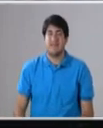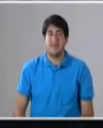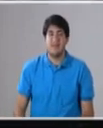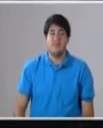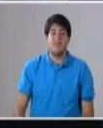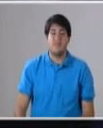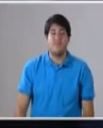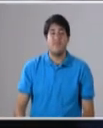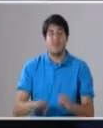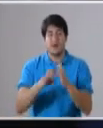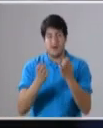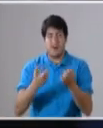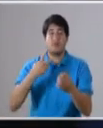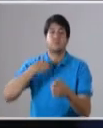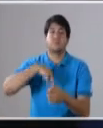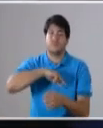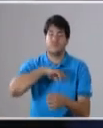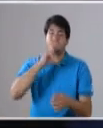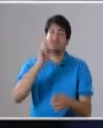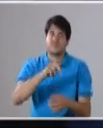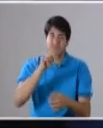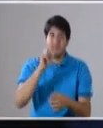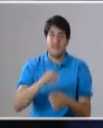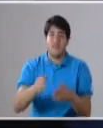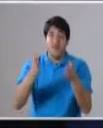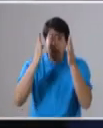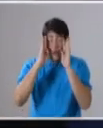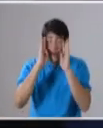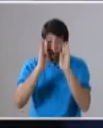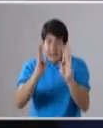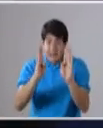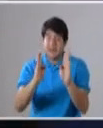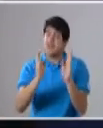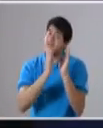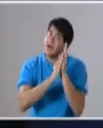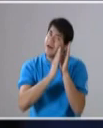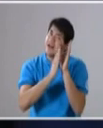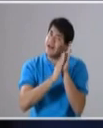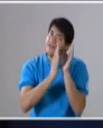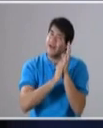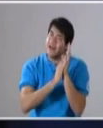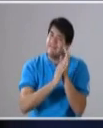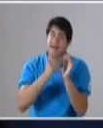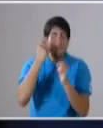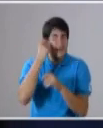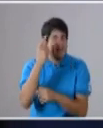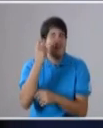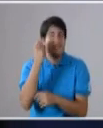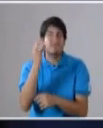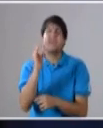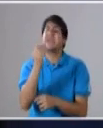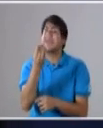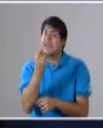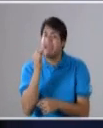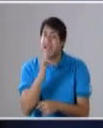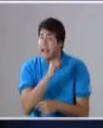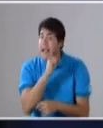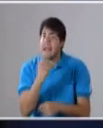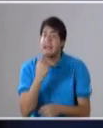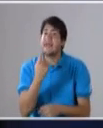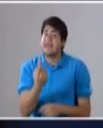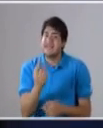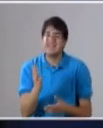Entonces, nosotros deberíamos de escuchar la alabanza, no solo de oírla y cantarla, la deberíamos de escuchar. Lo